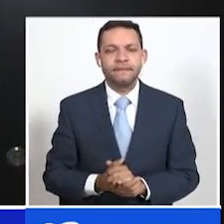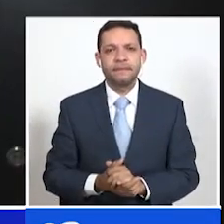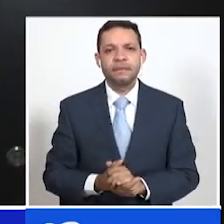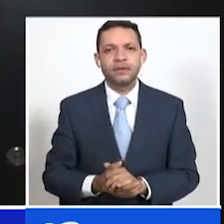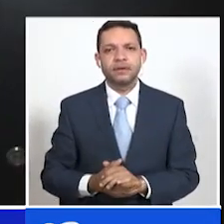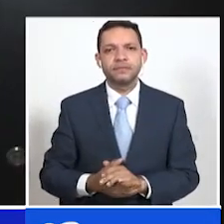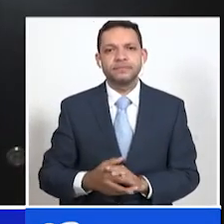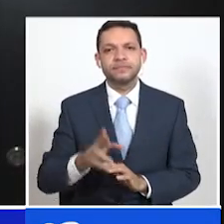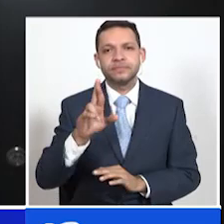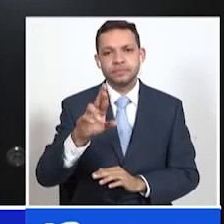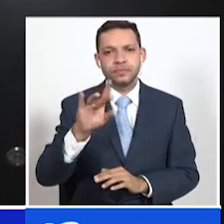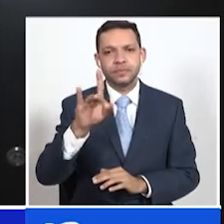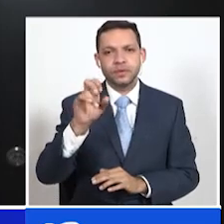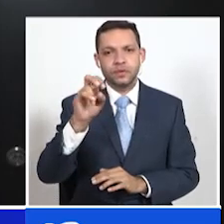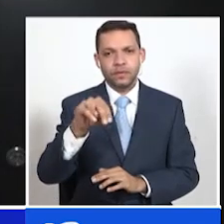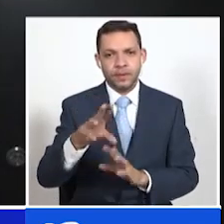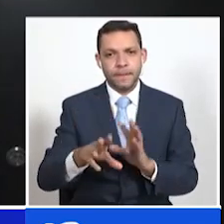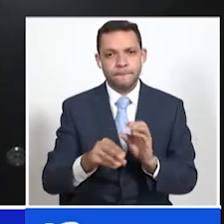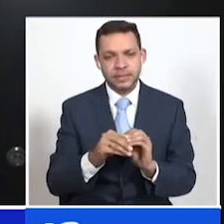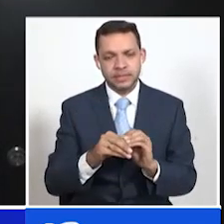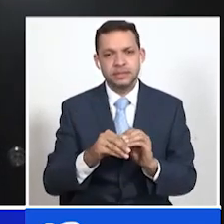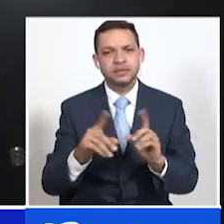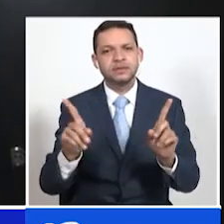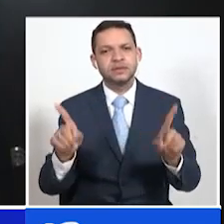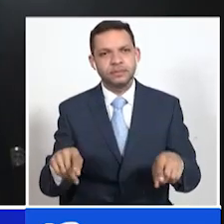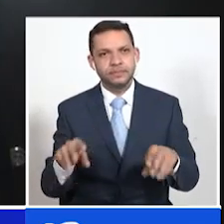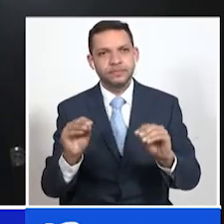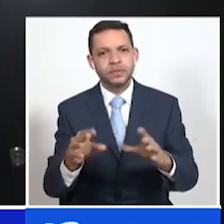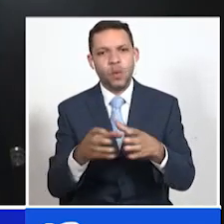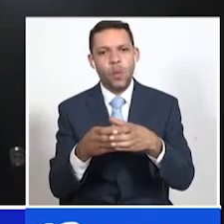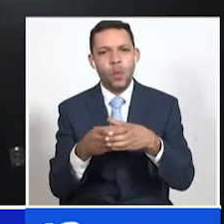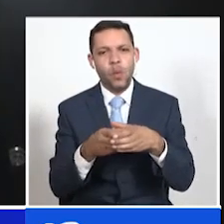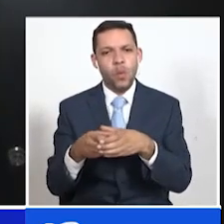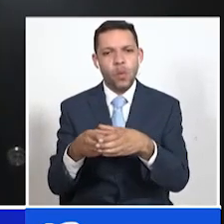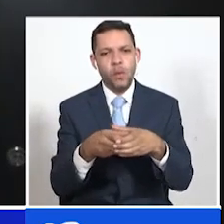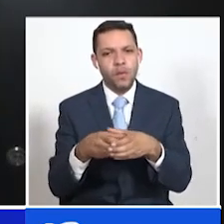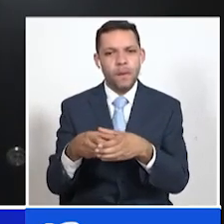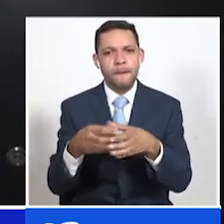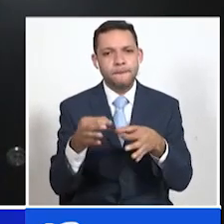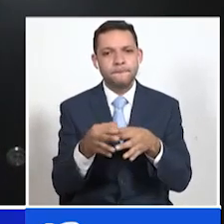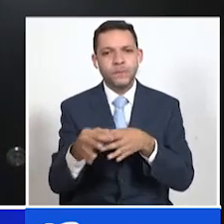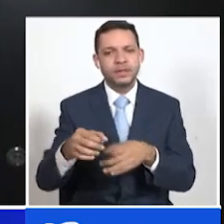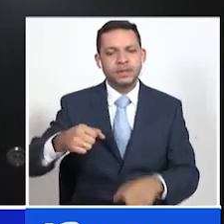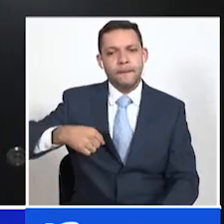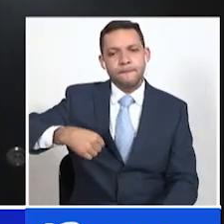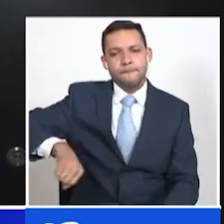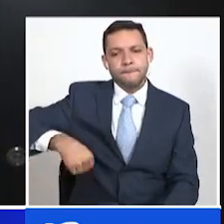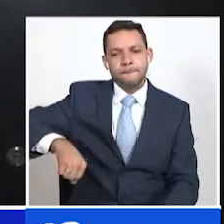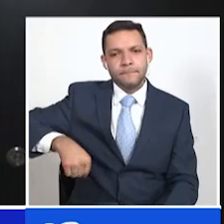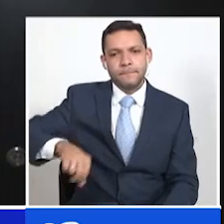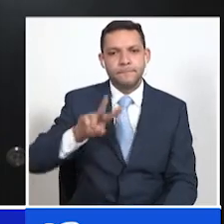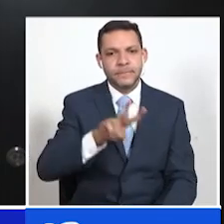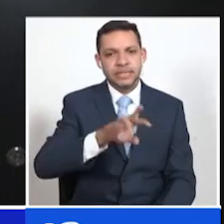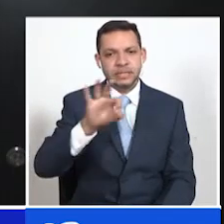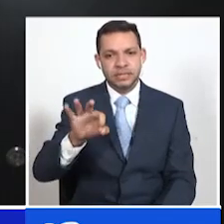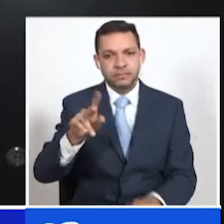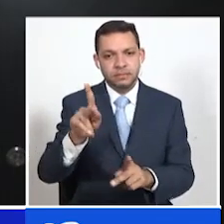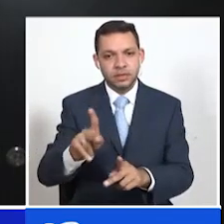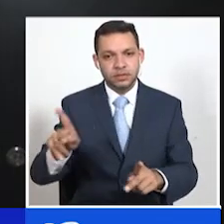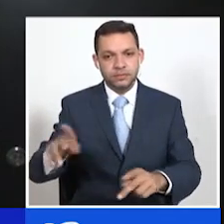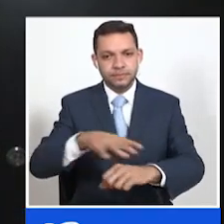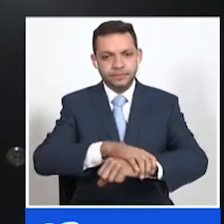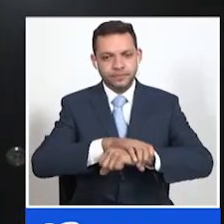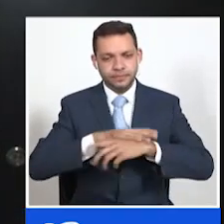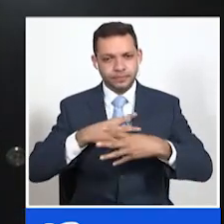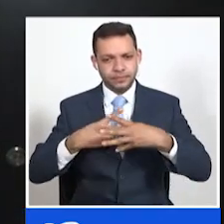Rubén Darío, por otro lado, les hablamos también de la desarticulación de una banda delincuencial en el municipio de Pájaro, a más de 23 personas capturadas. Por otro